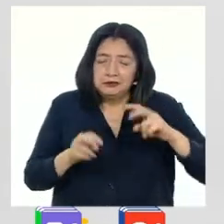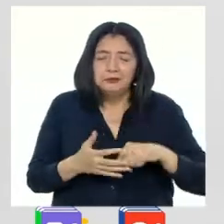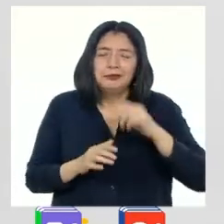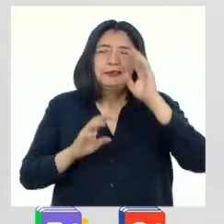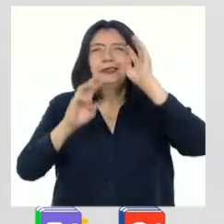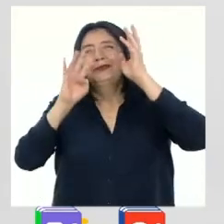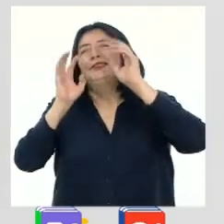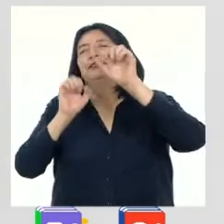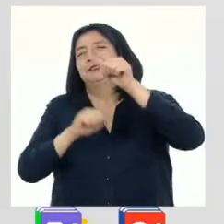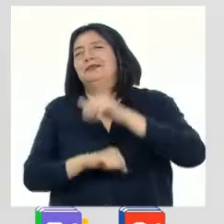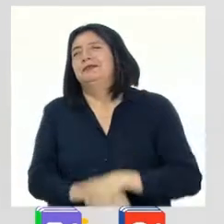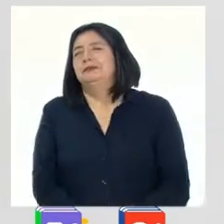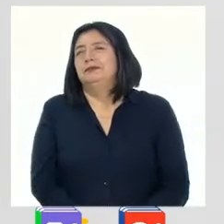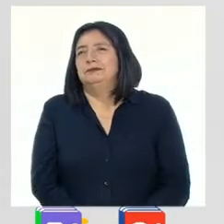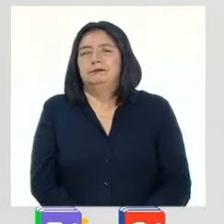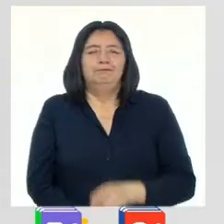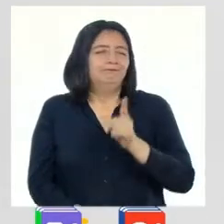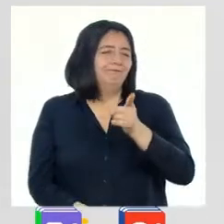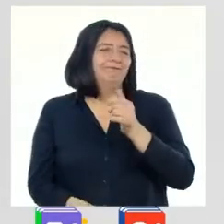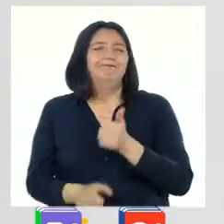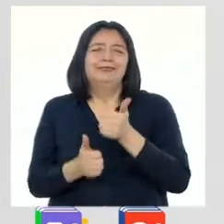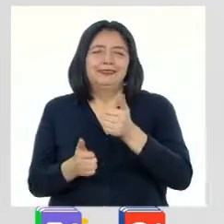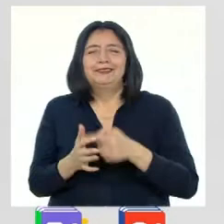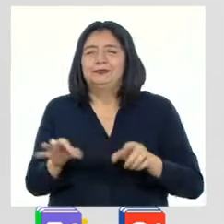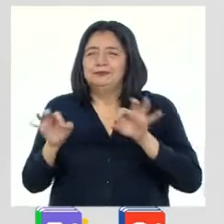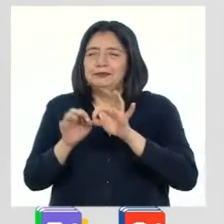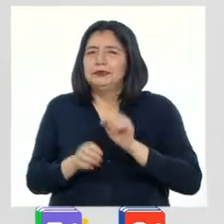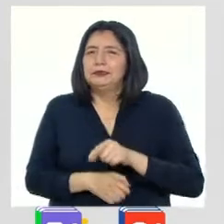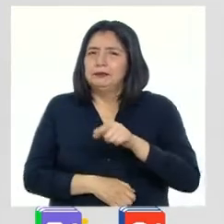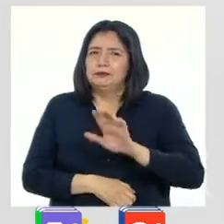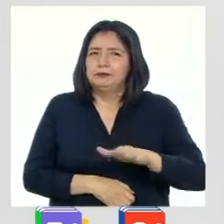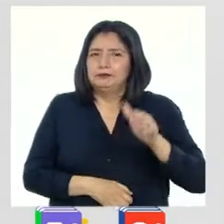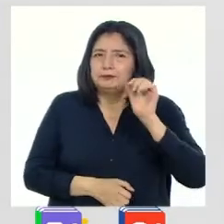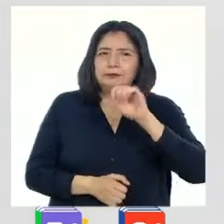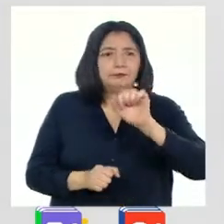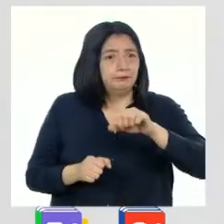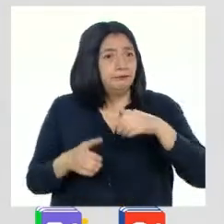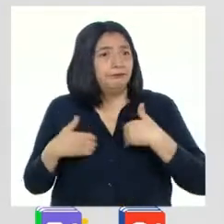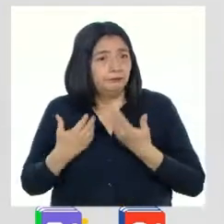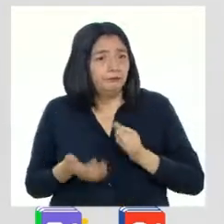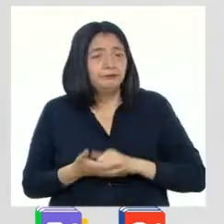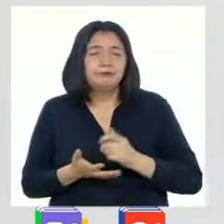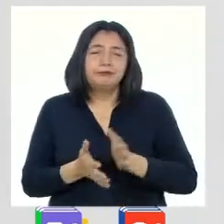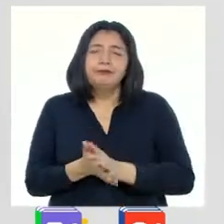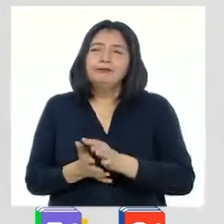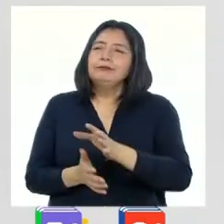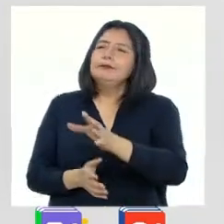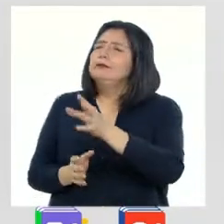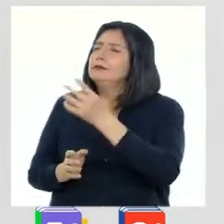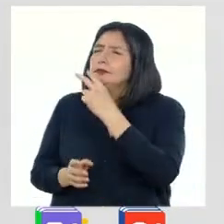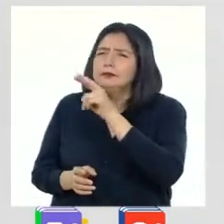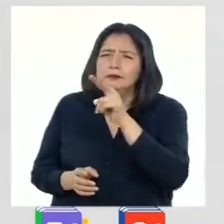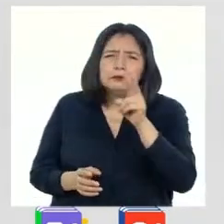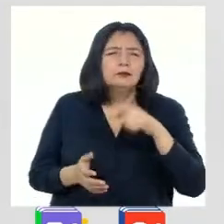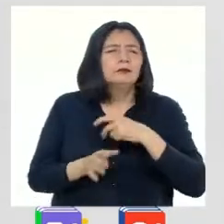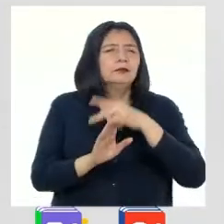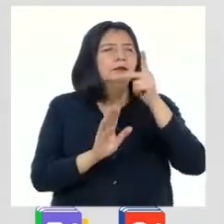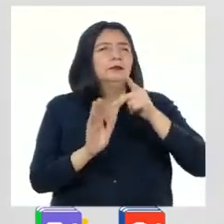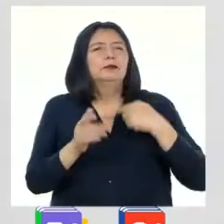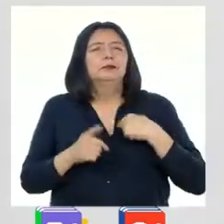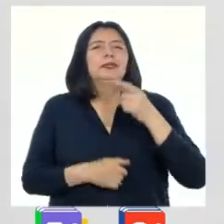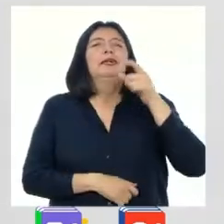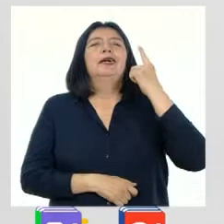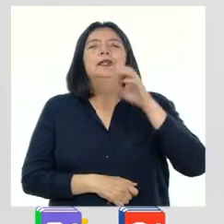la imaginación. Esto me parece súper importante, que las chicas y los chicos puedan tomar de inspiración todo lo que veremos en el programa del día de